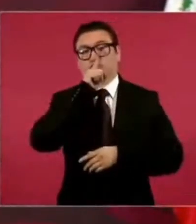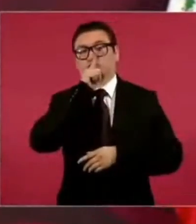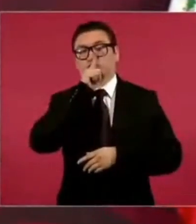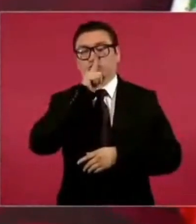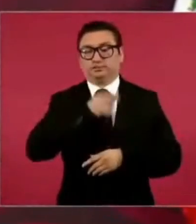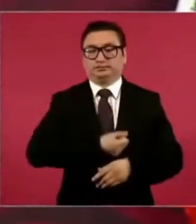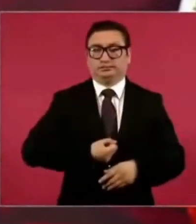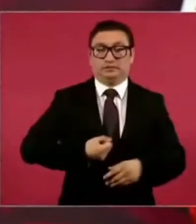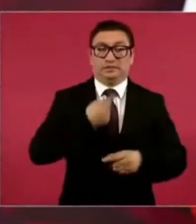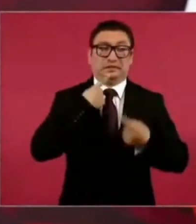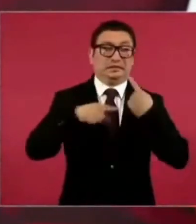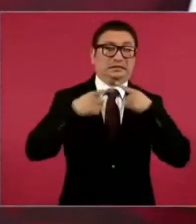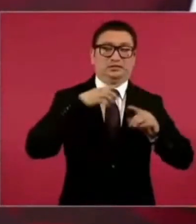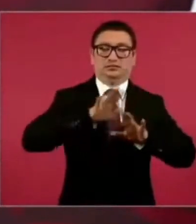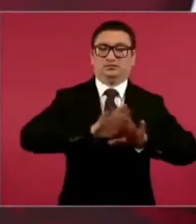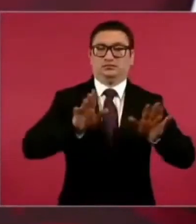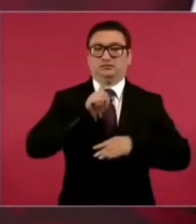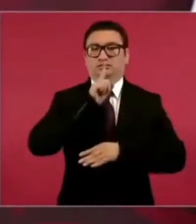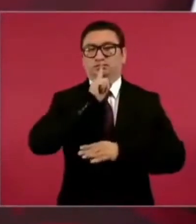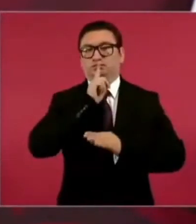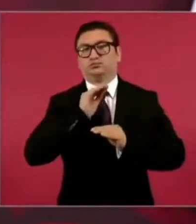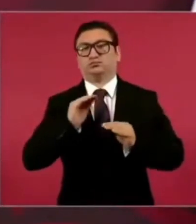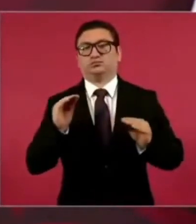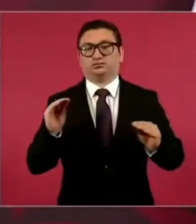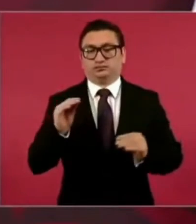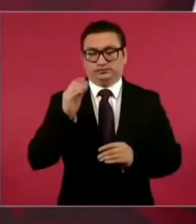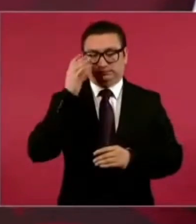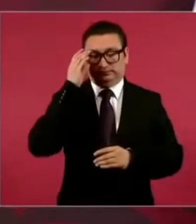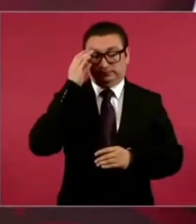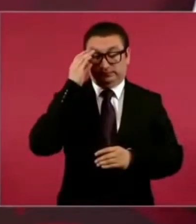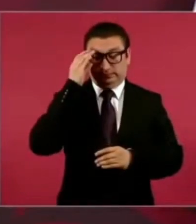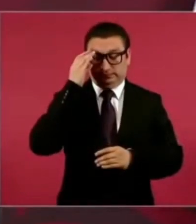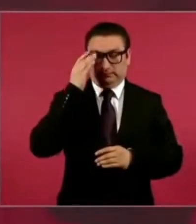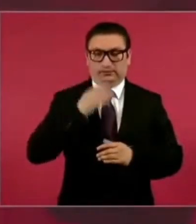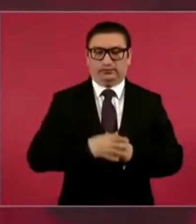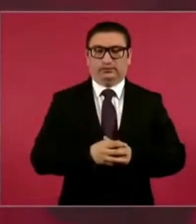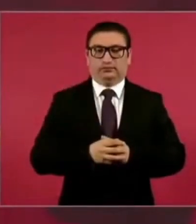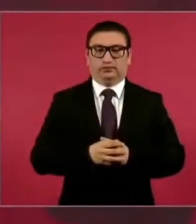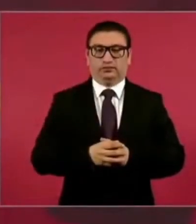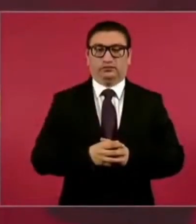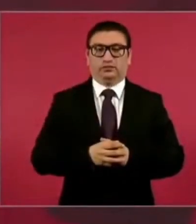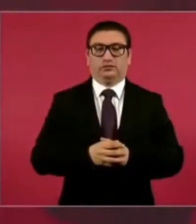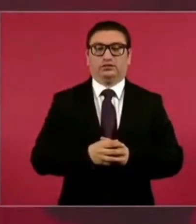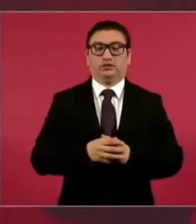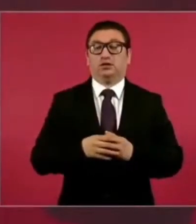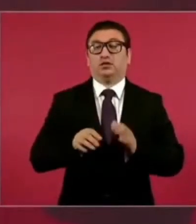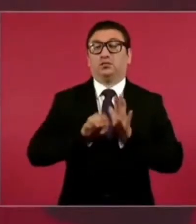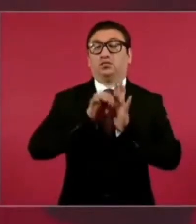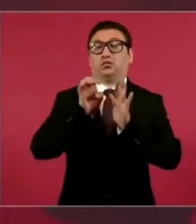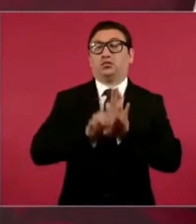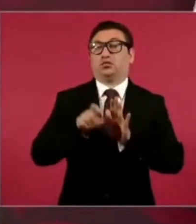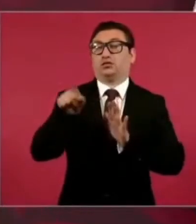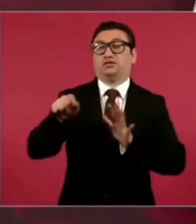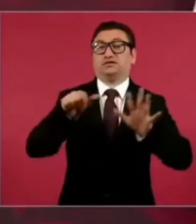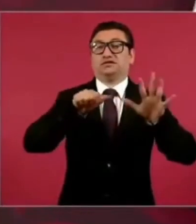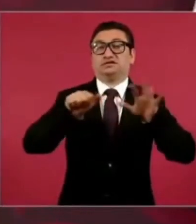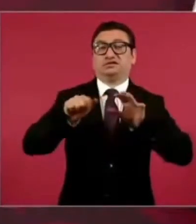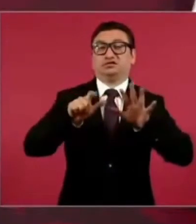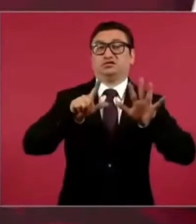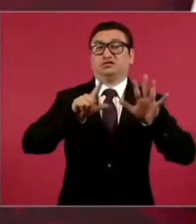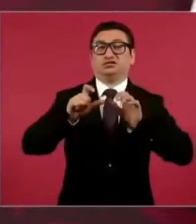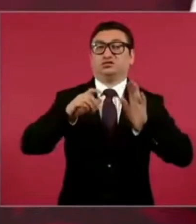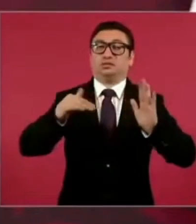protestara, ni modo que el que ganaba 600, 700 mil pesos